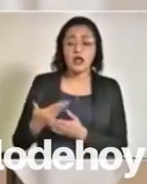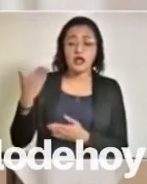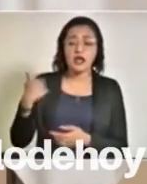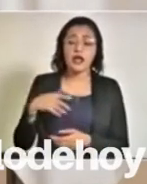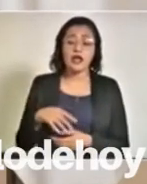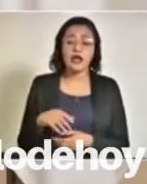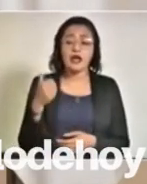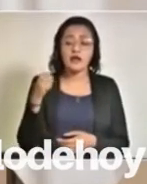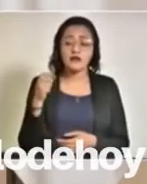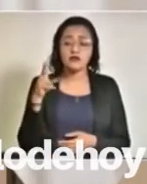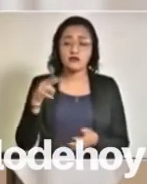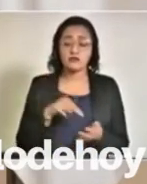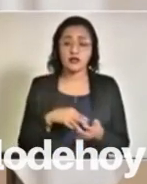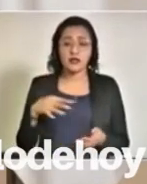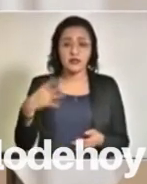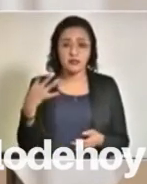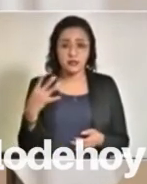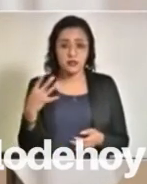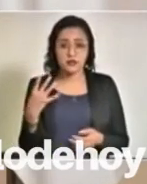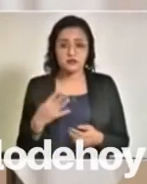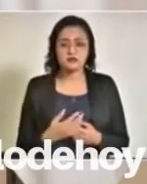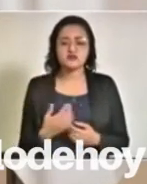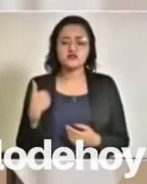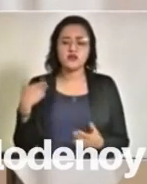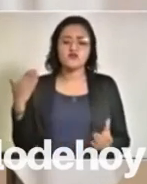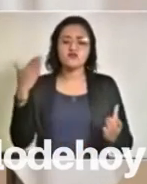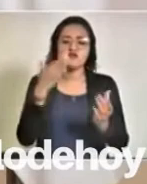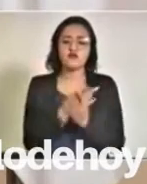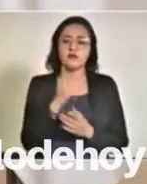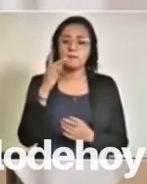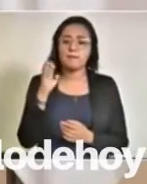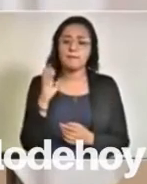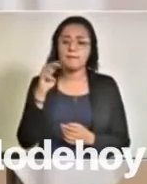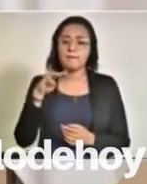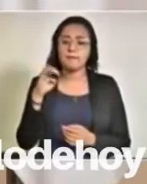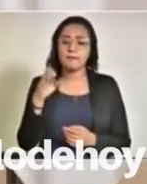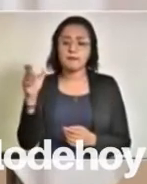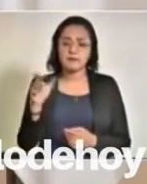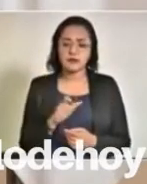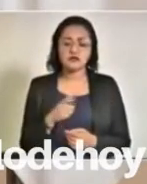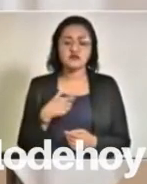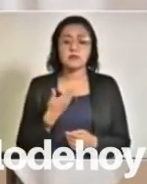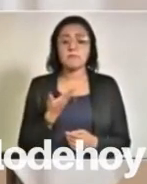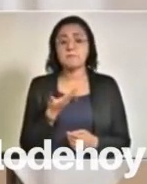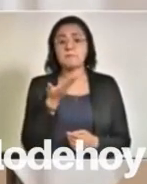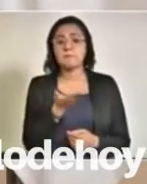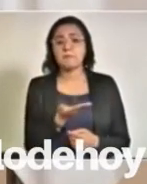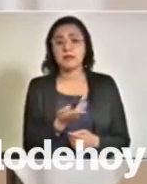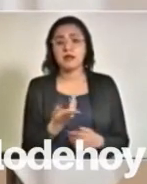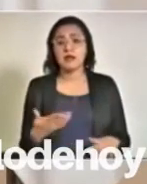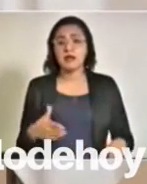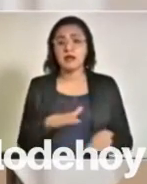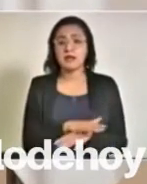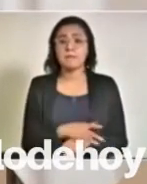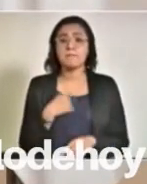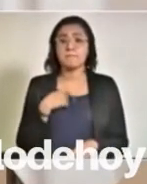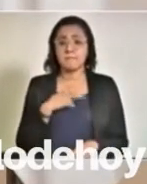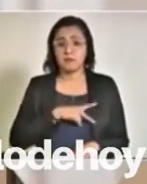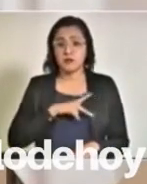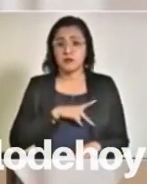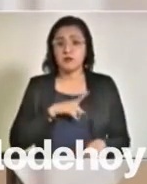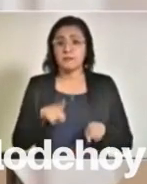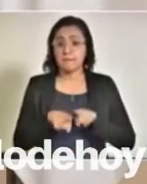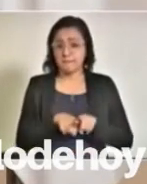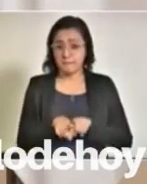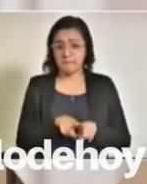2014 fui a pemex a pedirle cambiarán a mi hermano